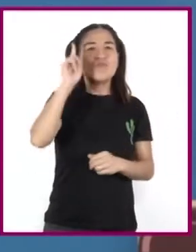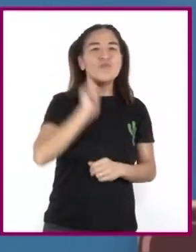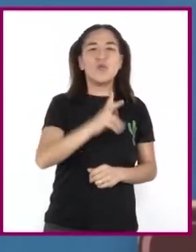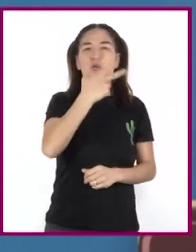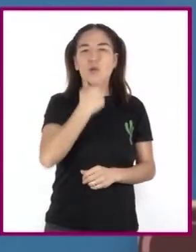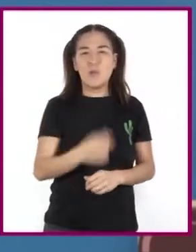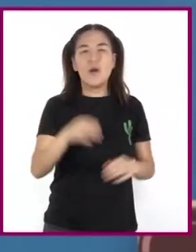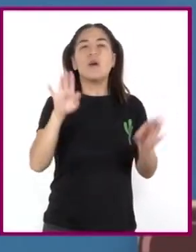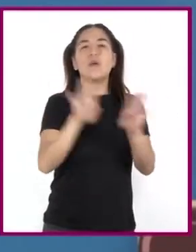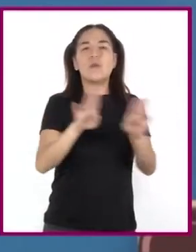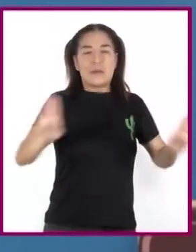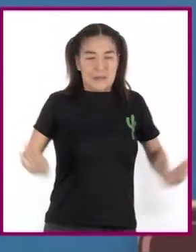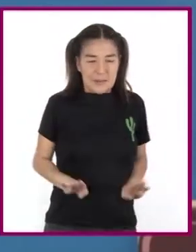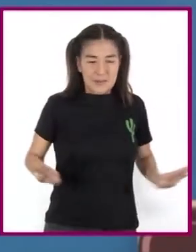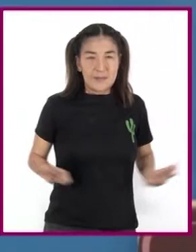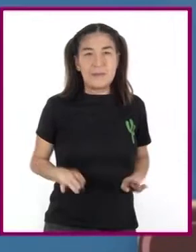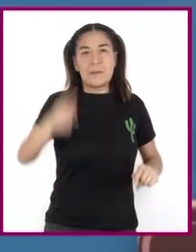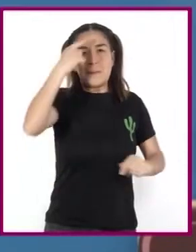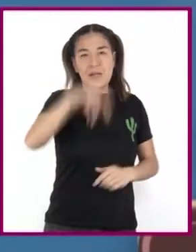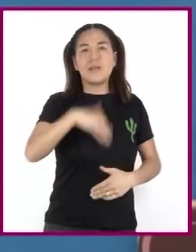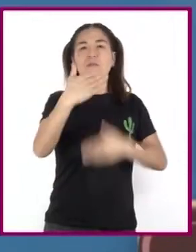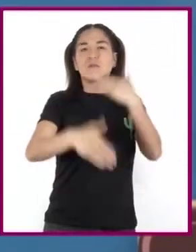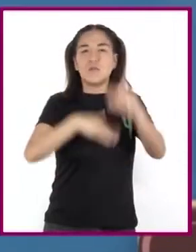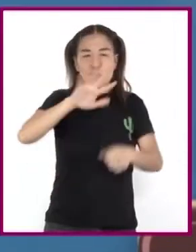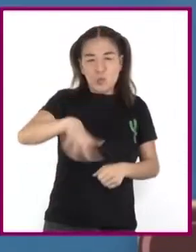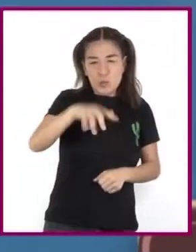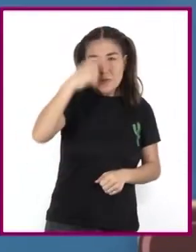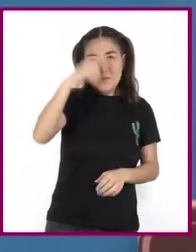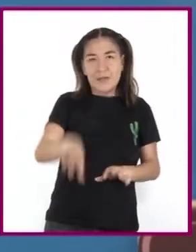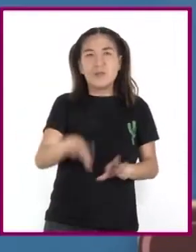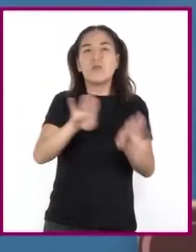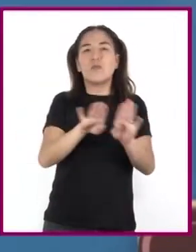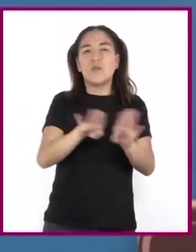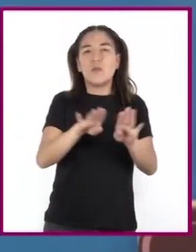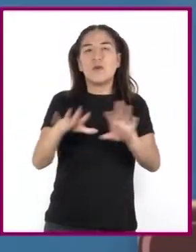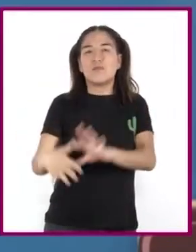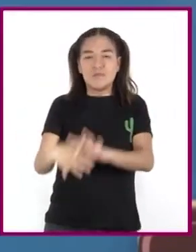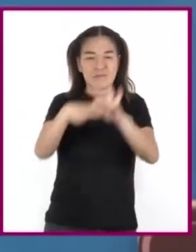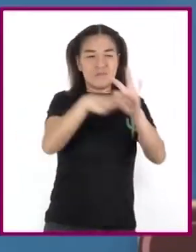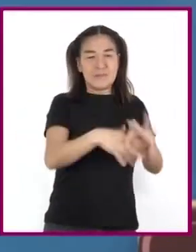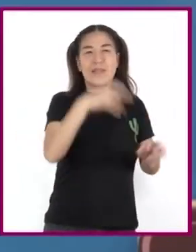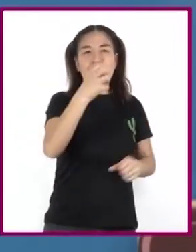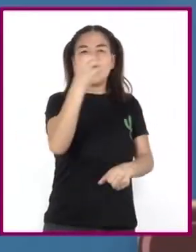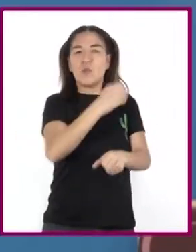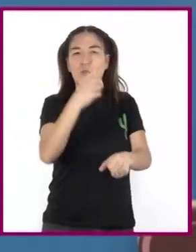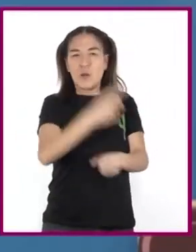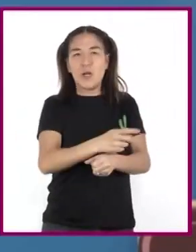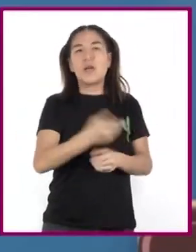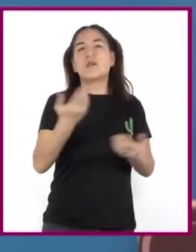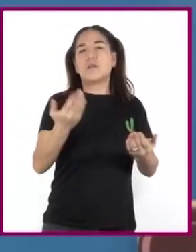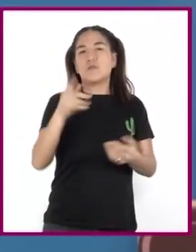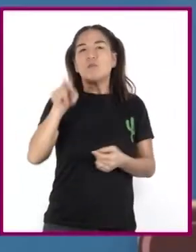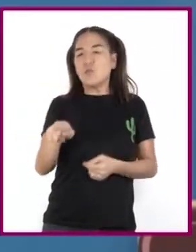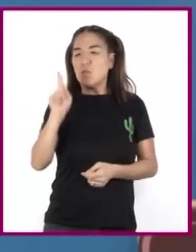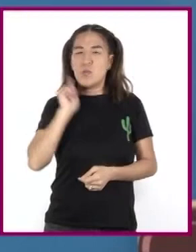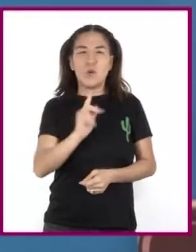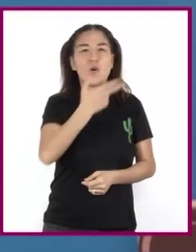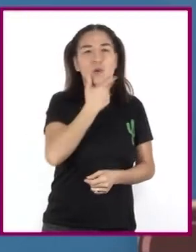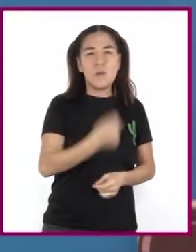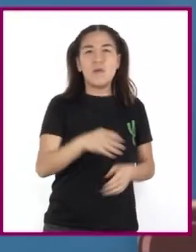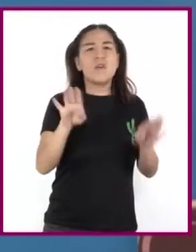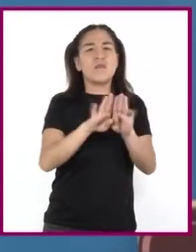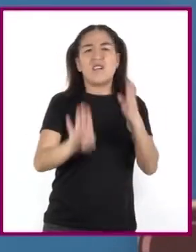acciones, actitudes y condiciones que buscan la igualdad de oportunidades entre mujeres y hombres, eliminando